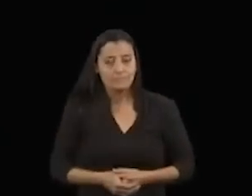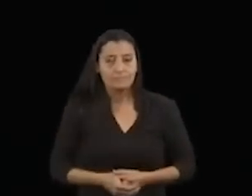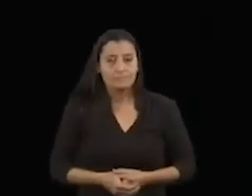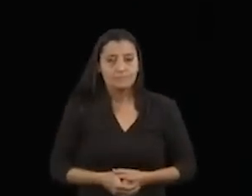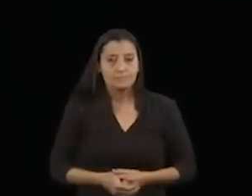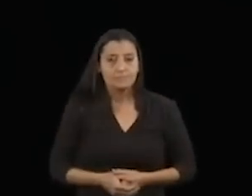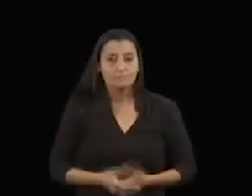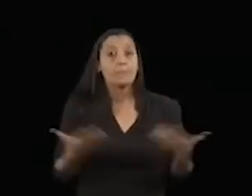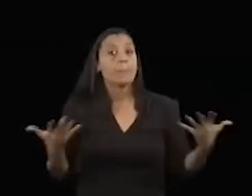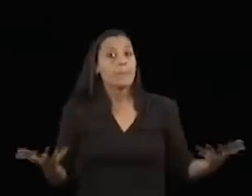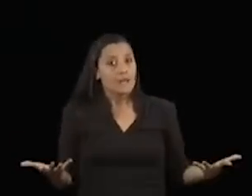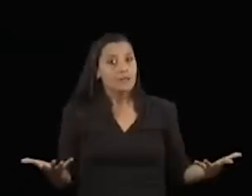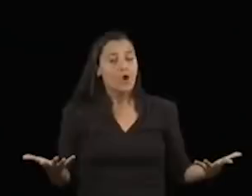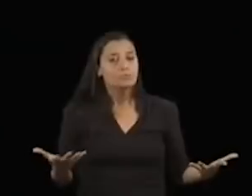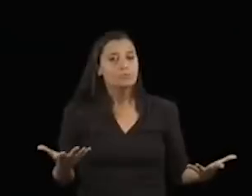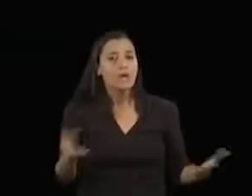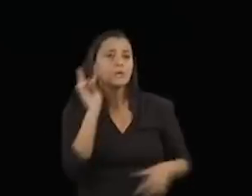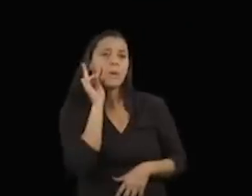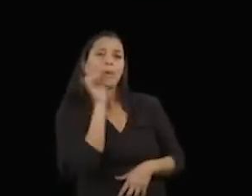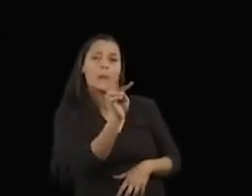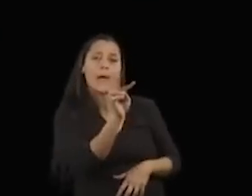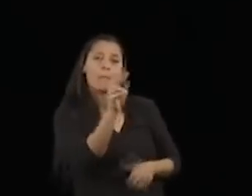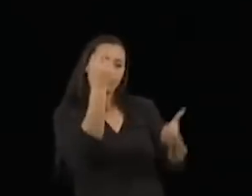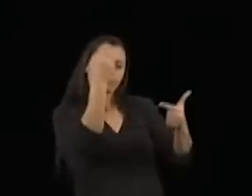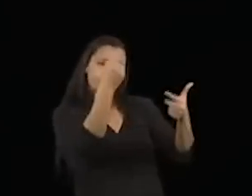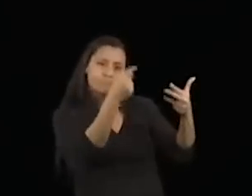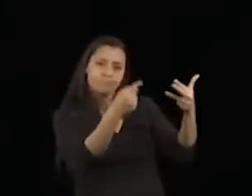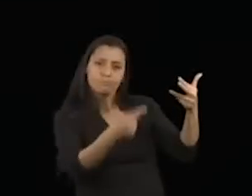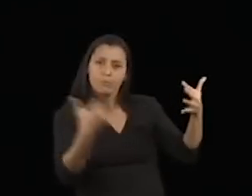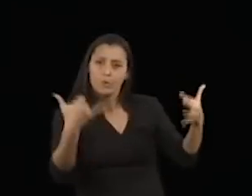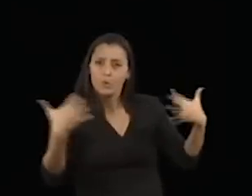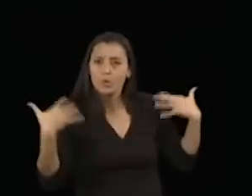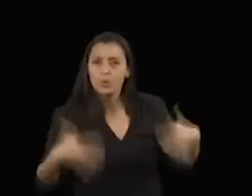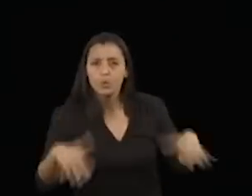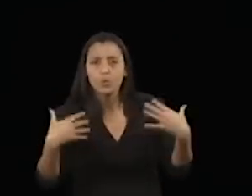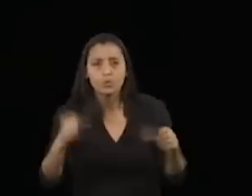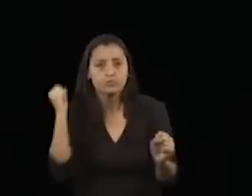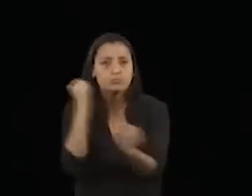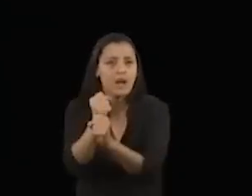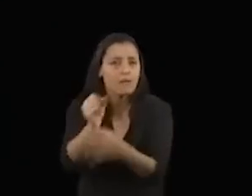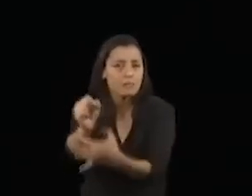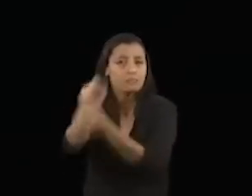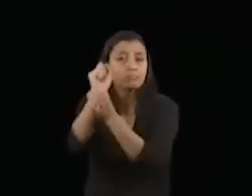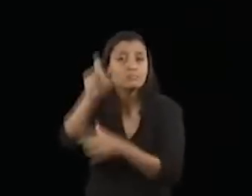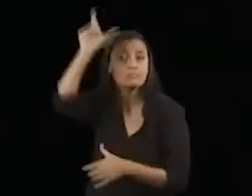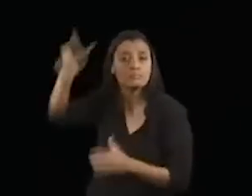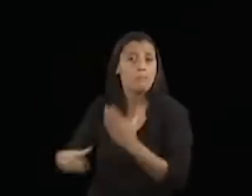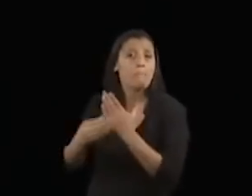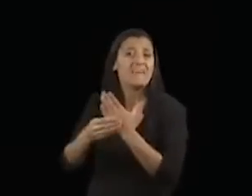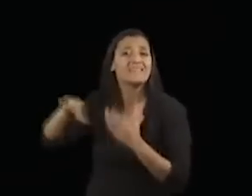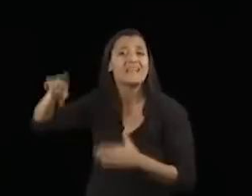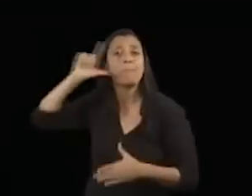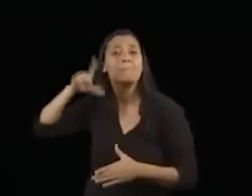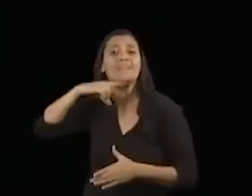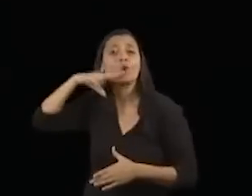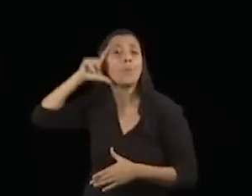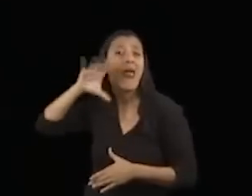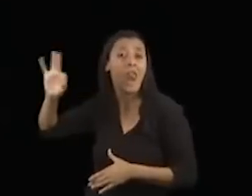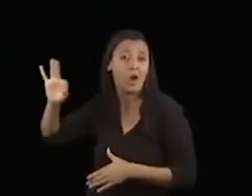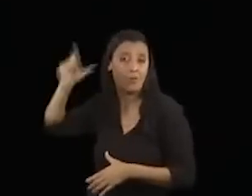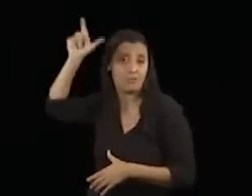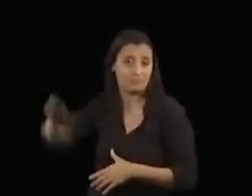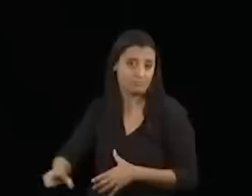digamos, con lo cual, digamos, estamos viendo una enorme tarea, digo, que hizo la ministra Petovelo, digo, quien ha sido